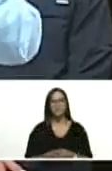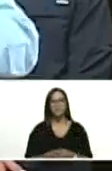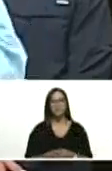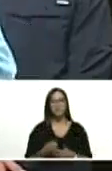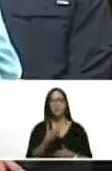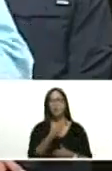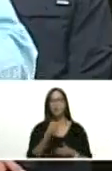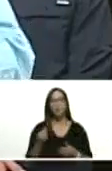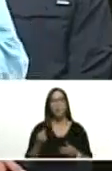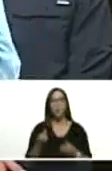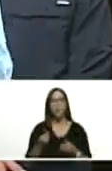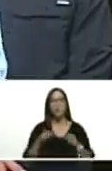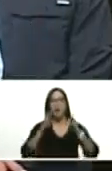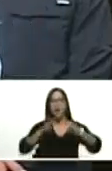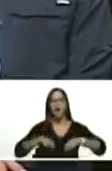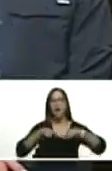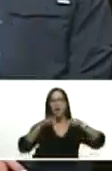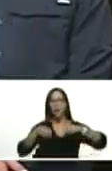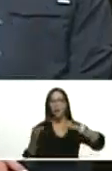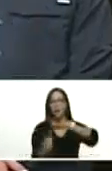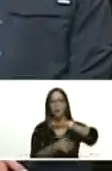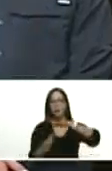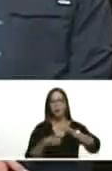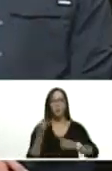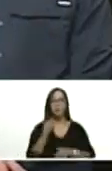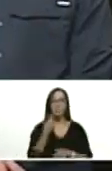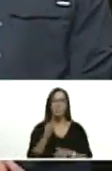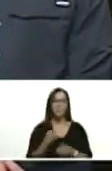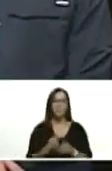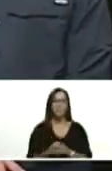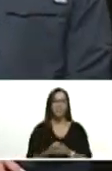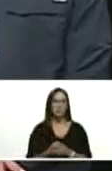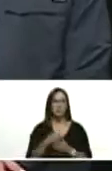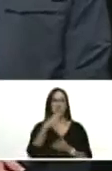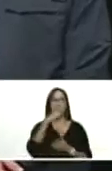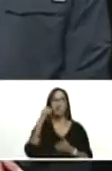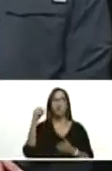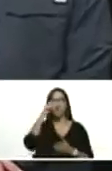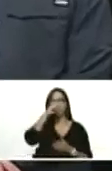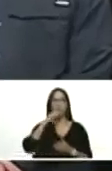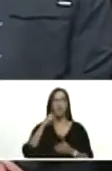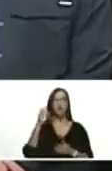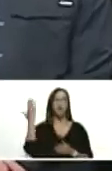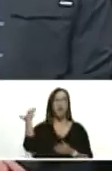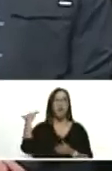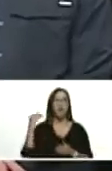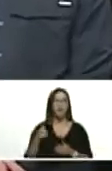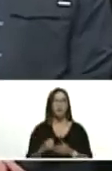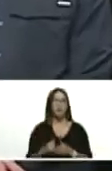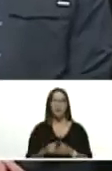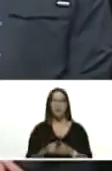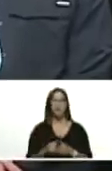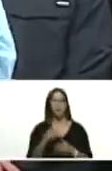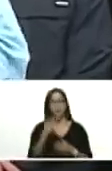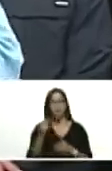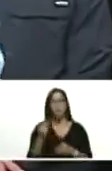aró en el mar, como se dice, desde 200 años antes, sino que sembró